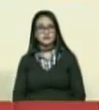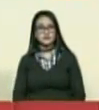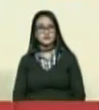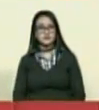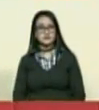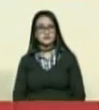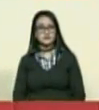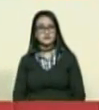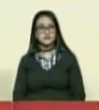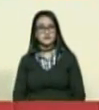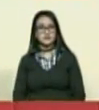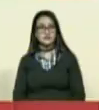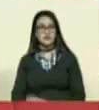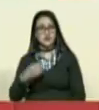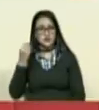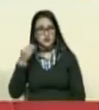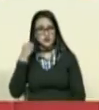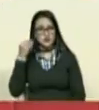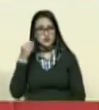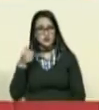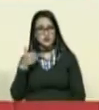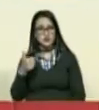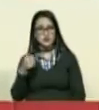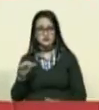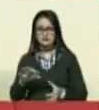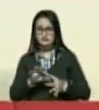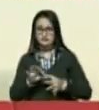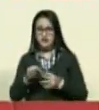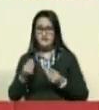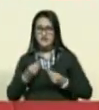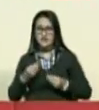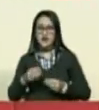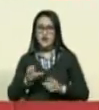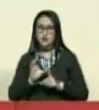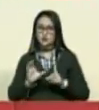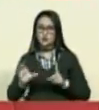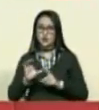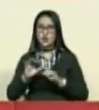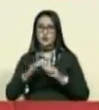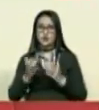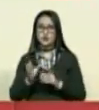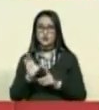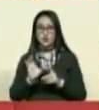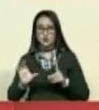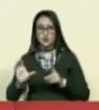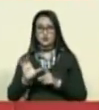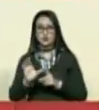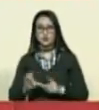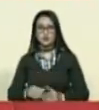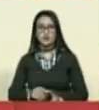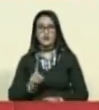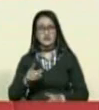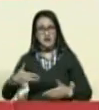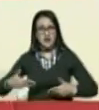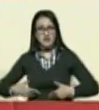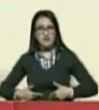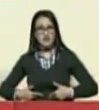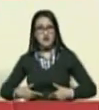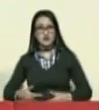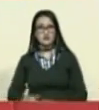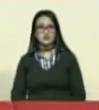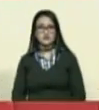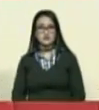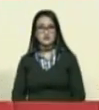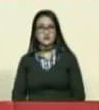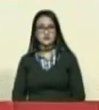intelectual, pensador, un hombre vinculado a la vida de la cultura, al mundo de la cultura. Hay que hacer un gran esfuerzo, Jorge